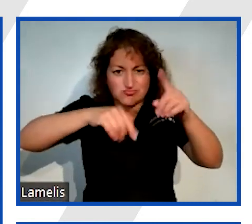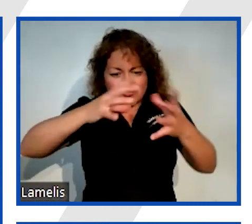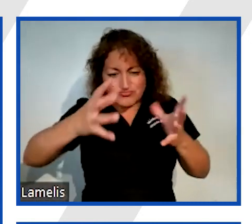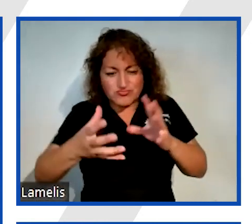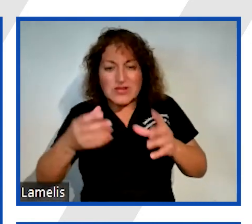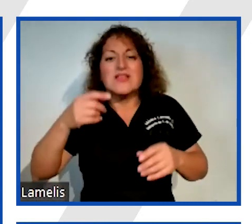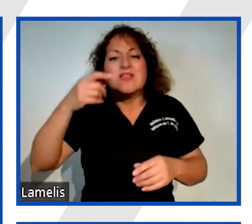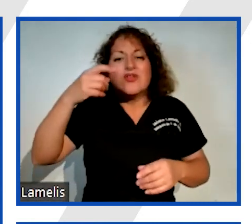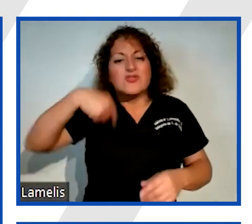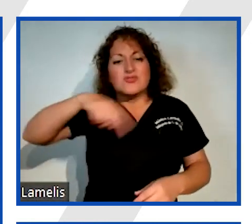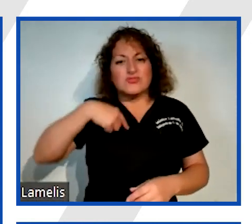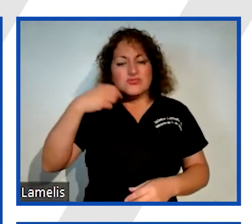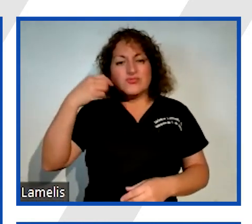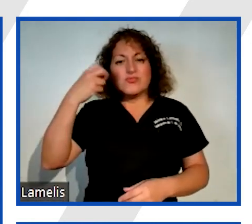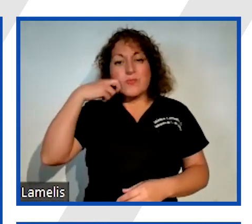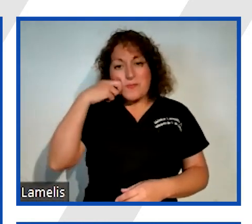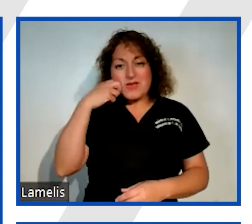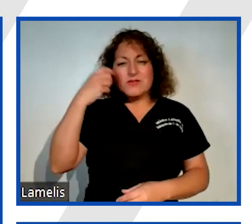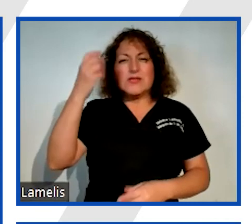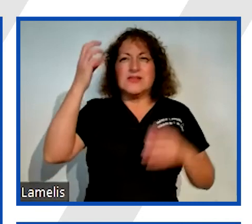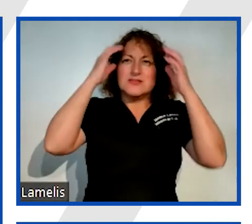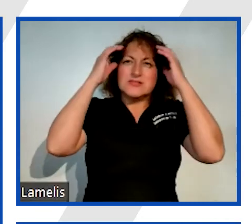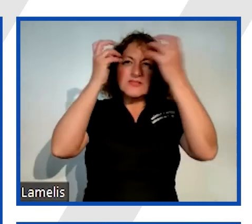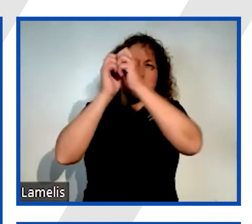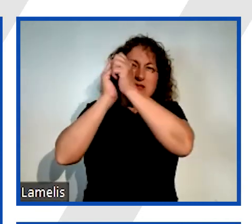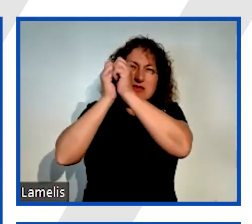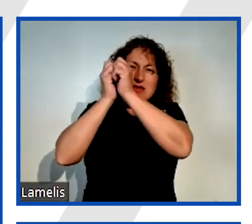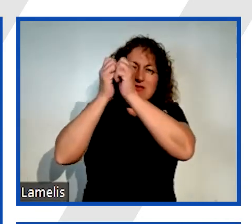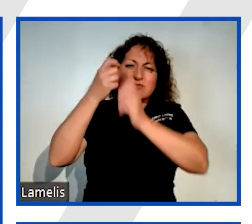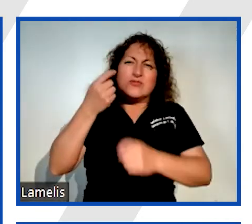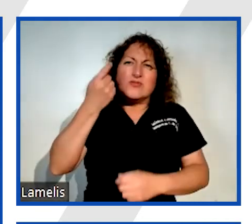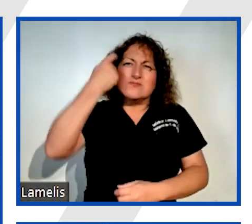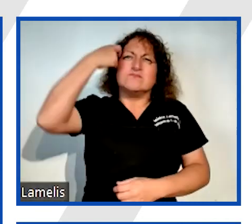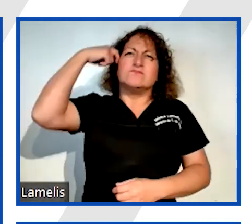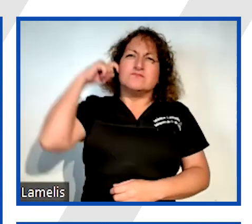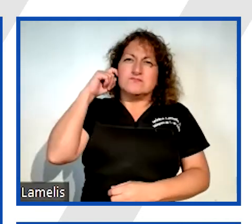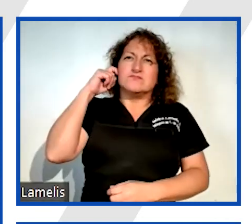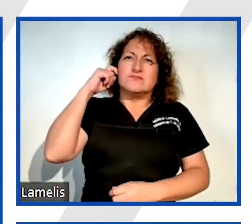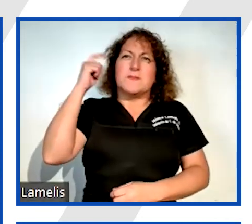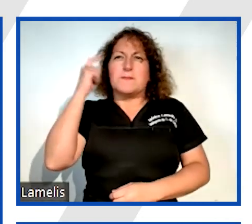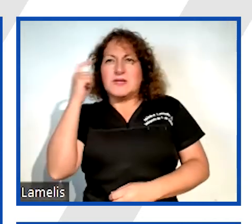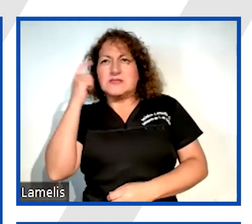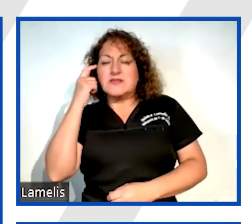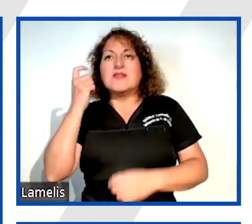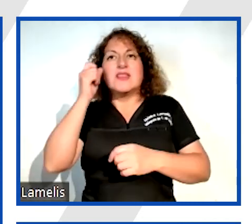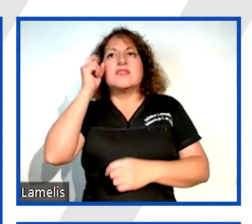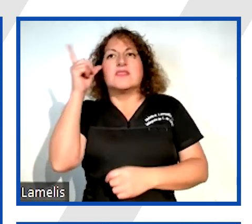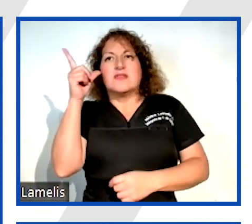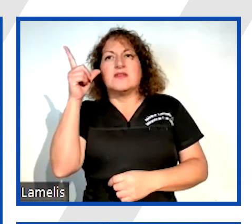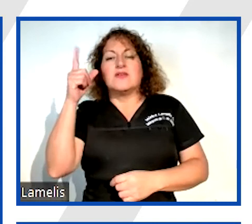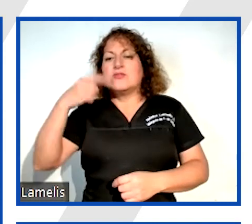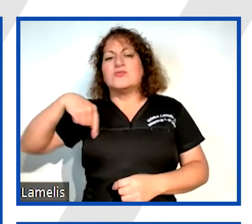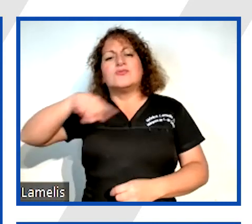nuestro cerebro y nuestra capacidad de pensar de preguntarnos y de entender de dónde venimos podemos también entender hacia